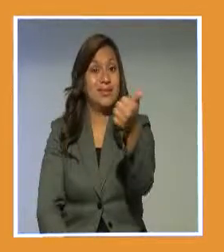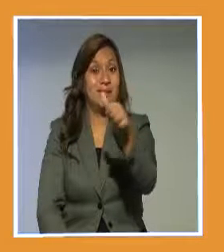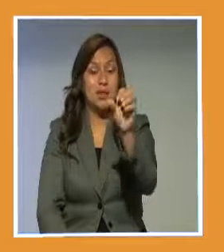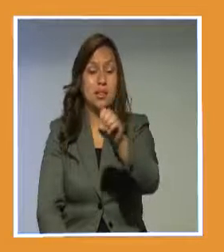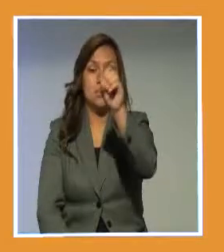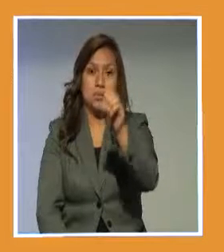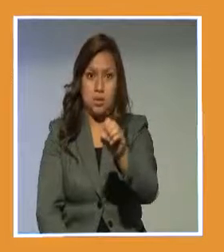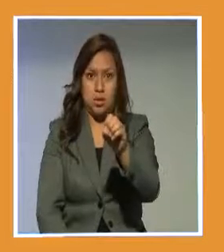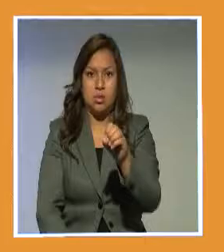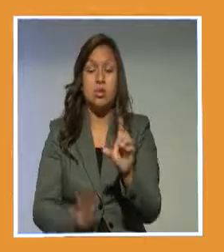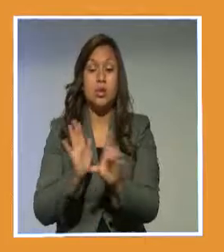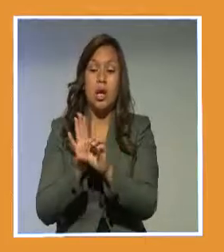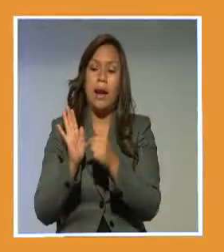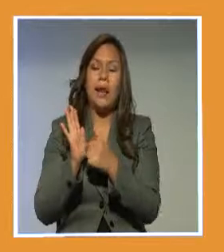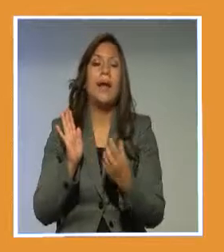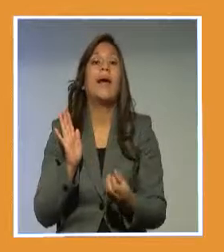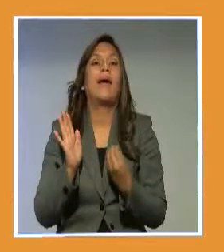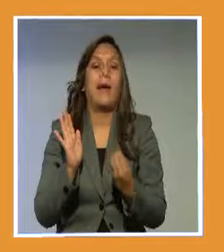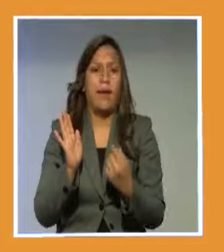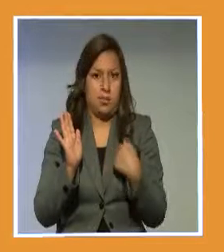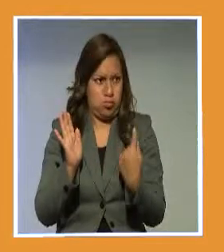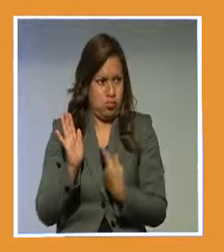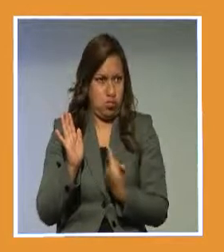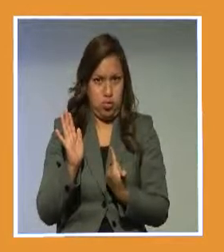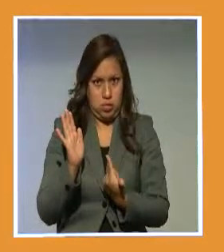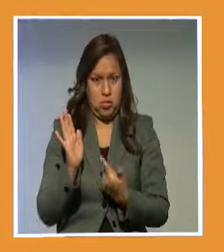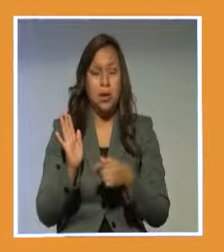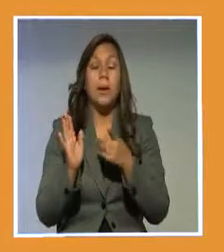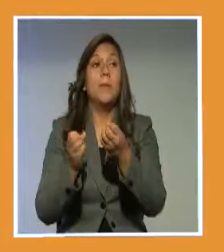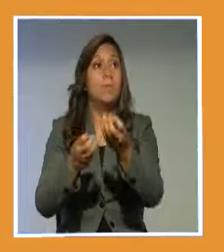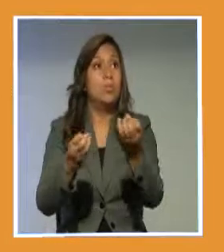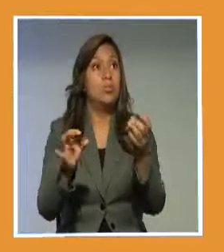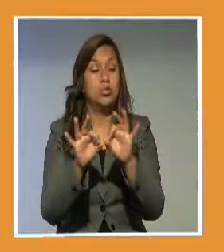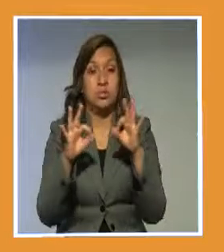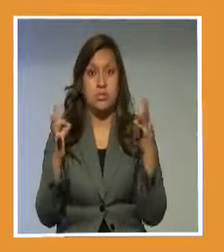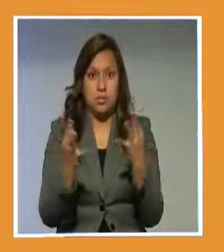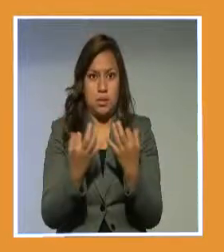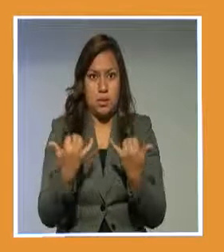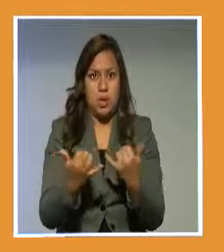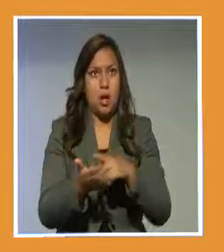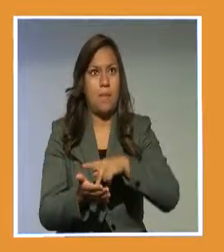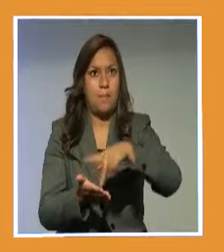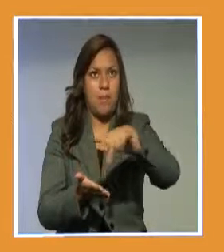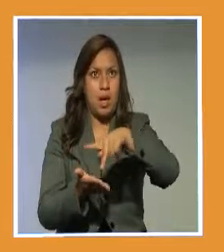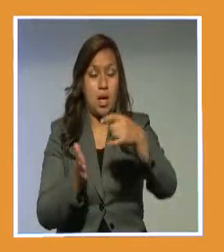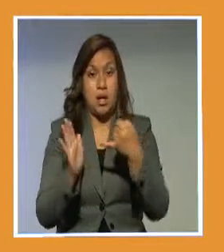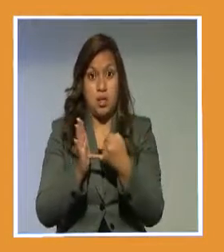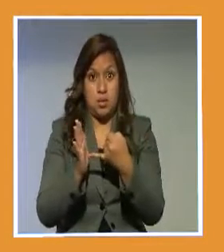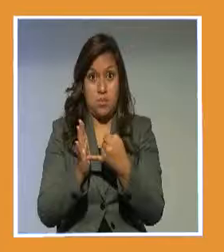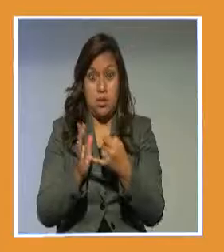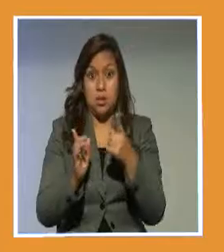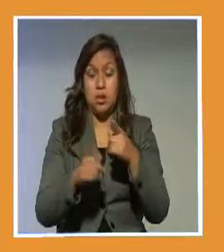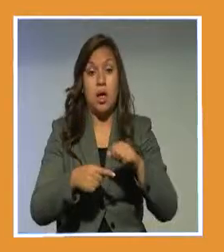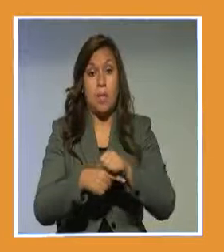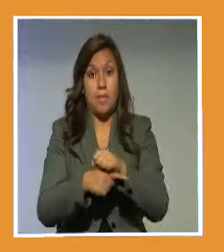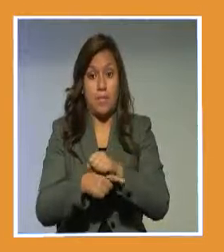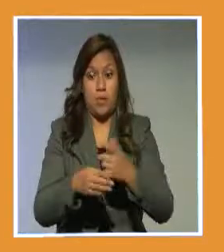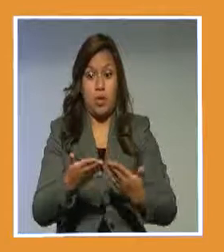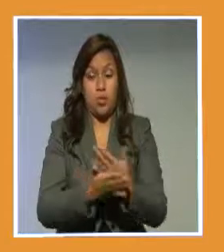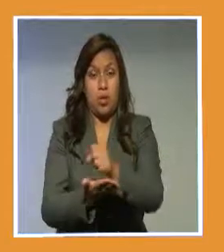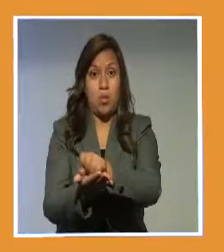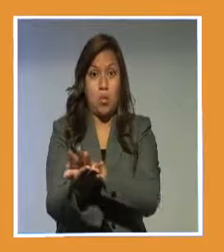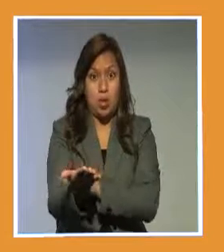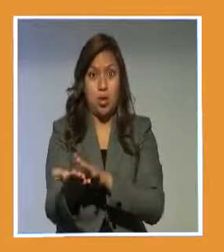ley? Incluso para que muchas familias que actualmente pagan este impuesto, con la aplicación del nuevo proyecto